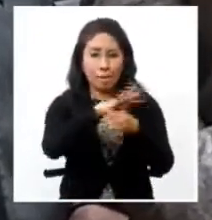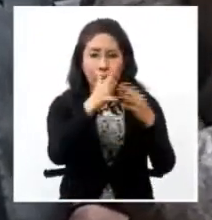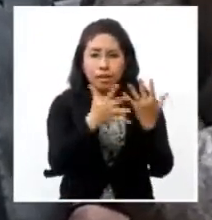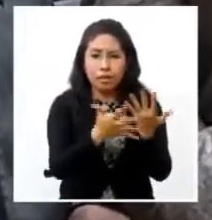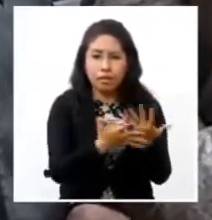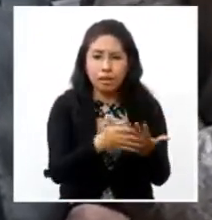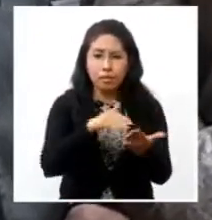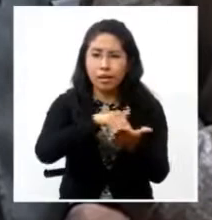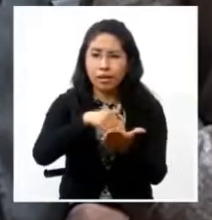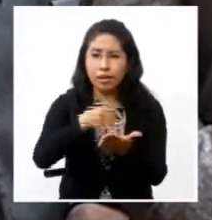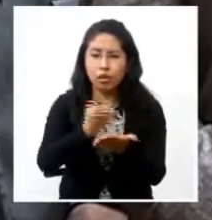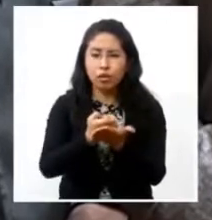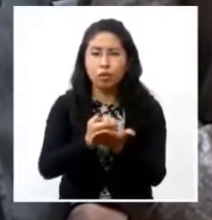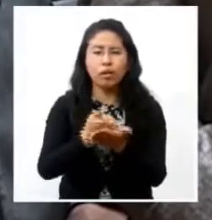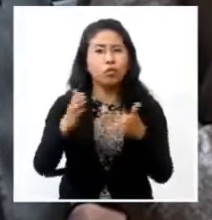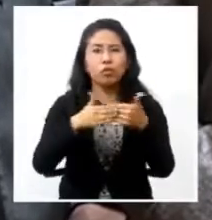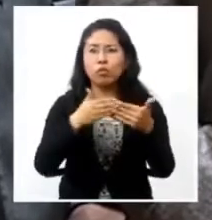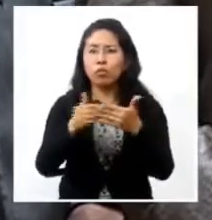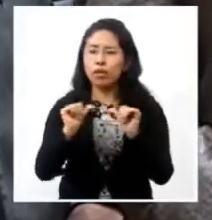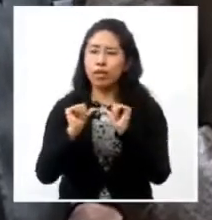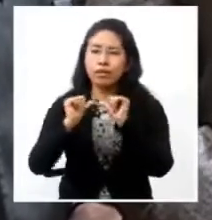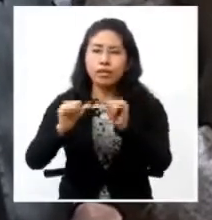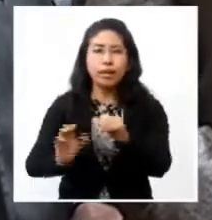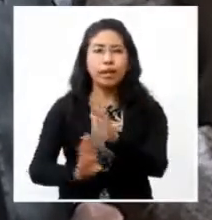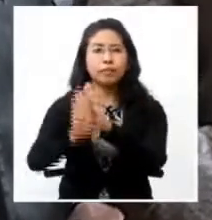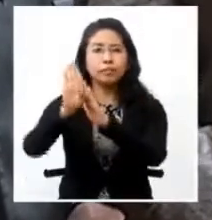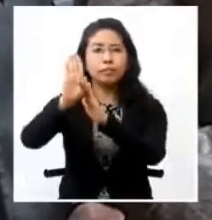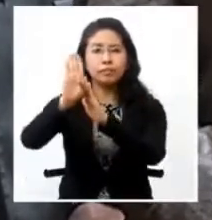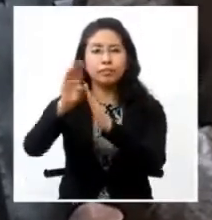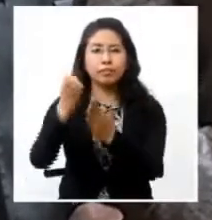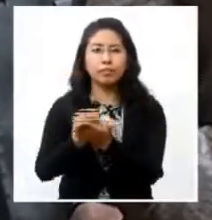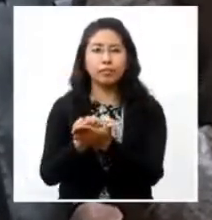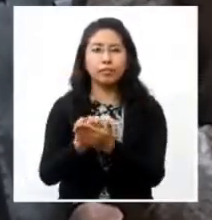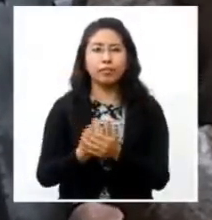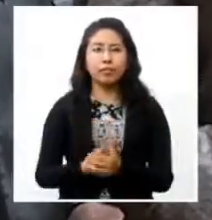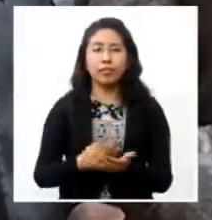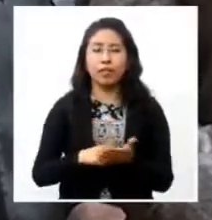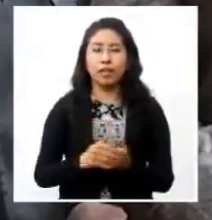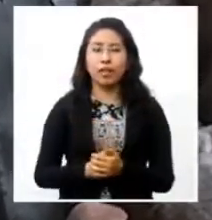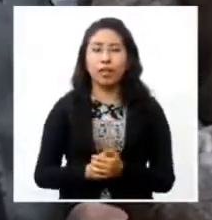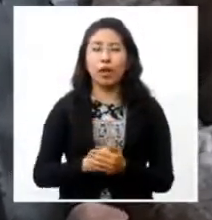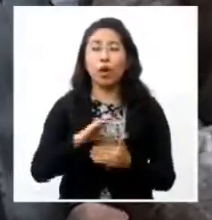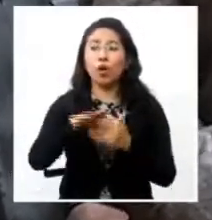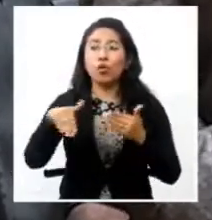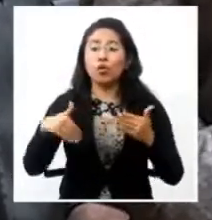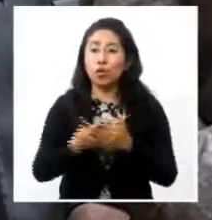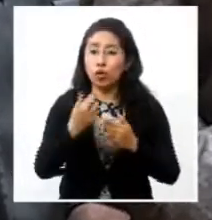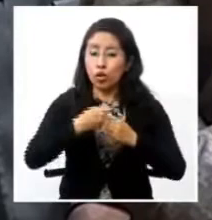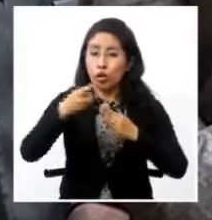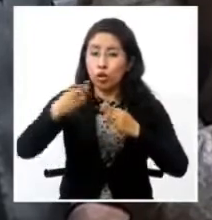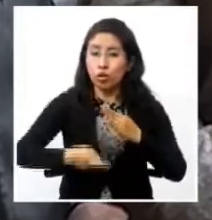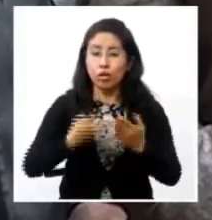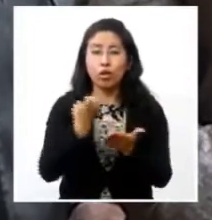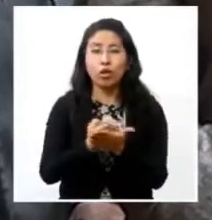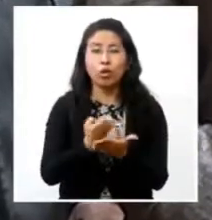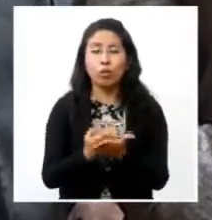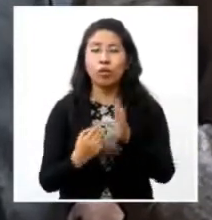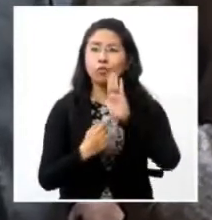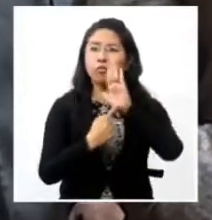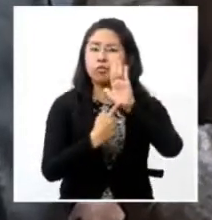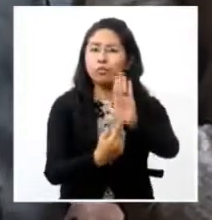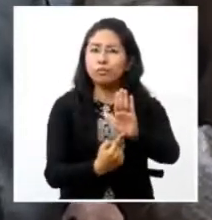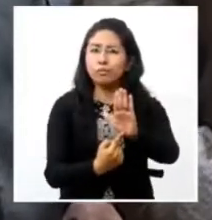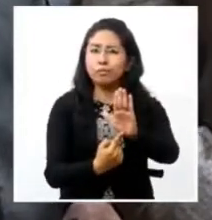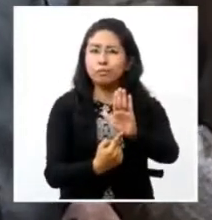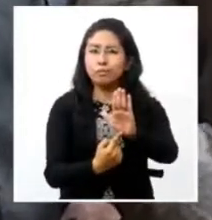saldrá adelante en el corto plazo. De hecho, nuestros indicadores económicos también